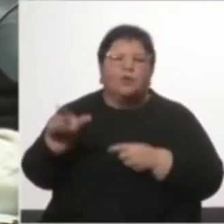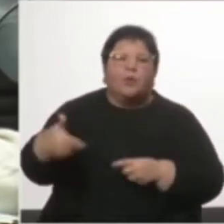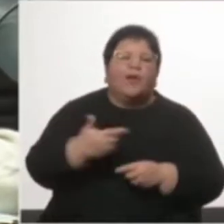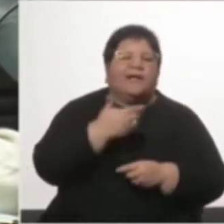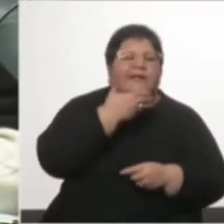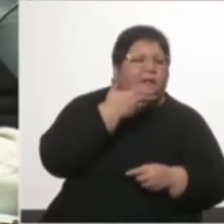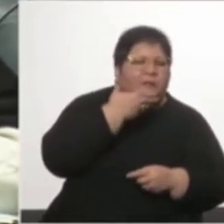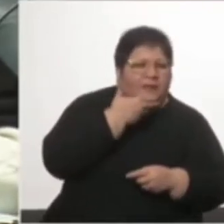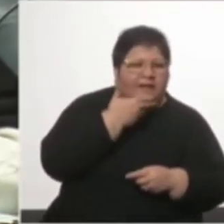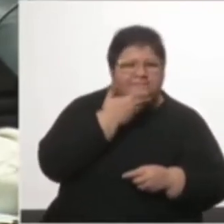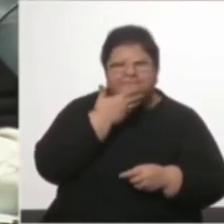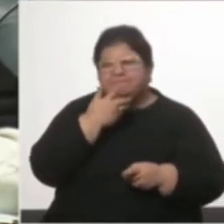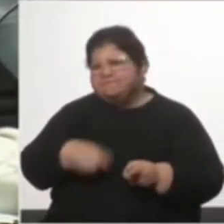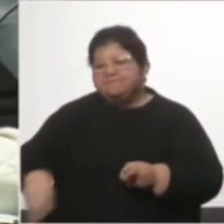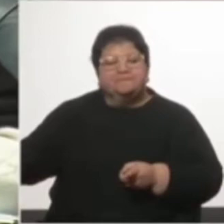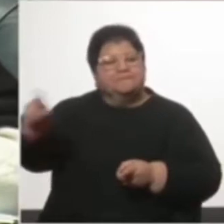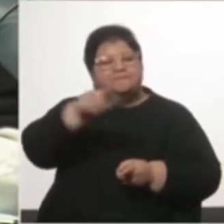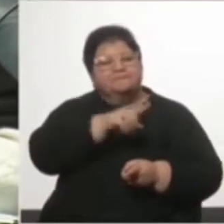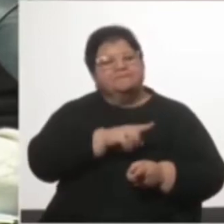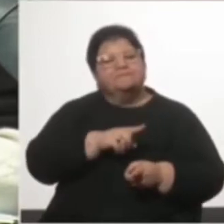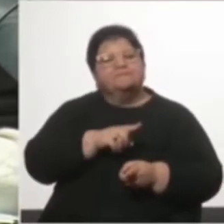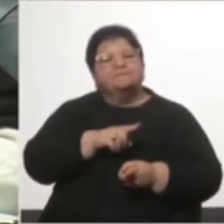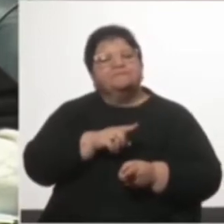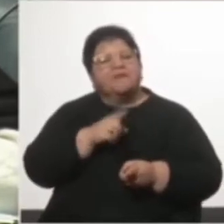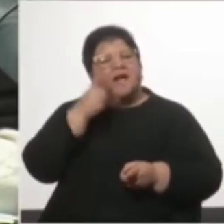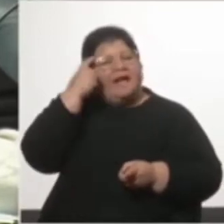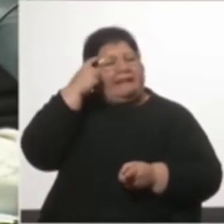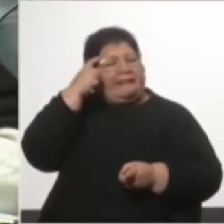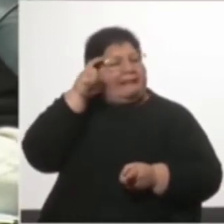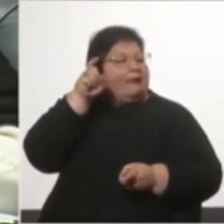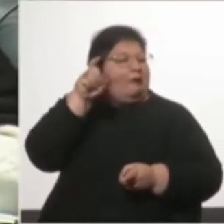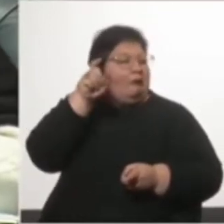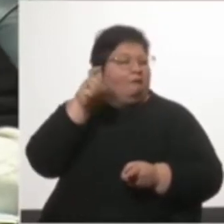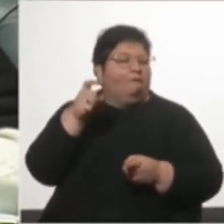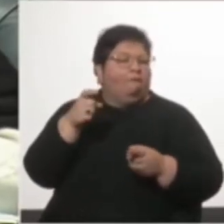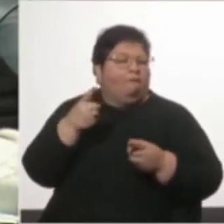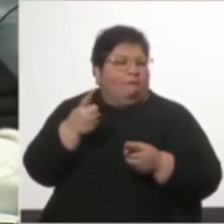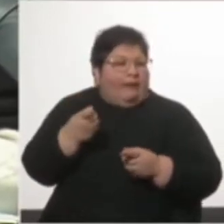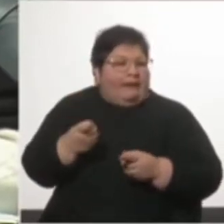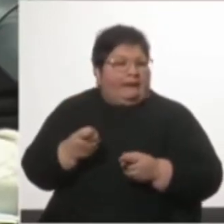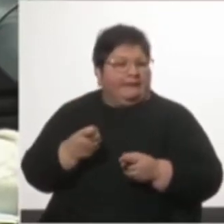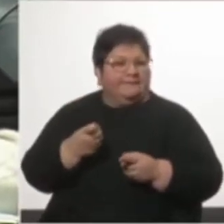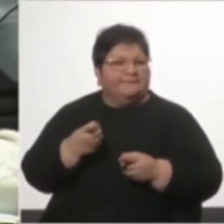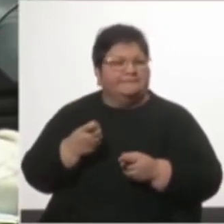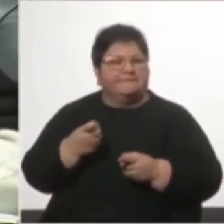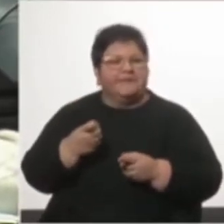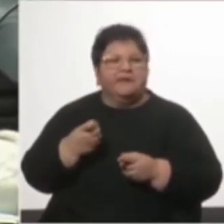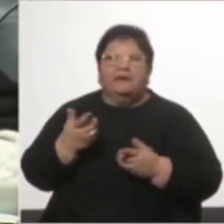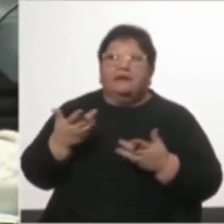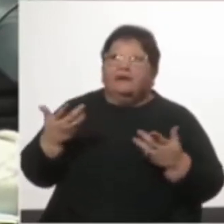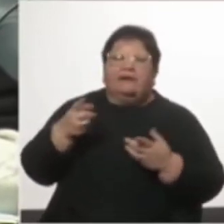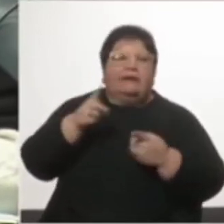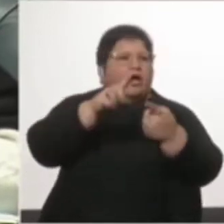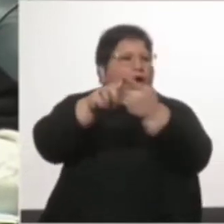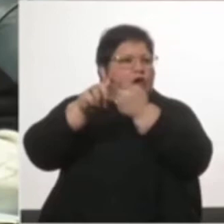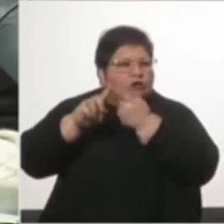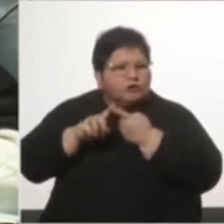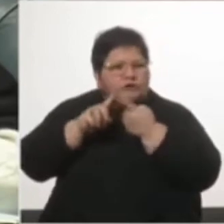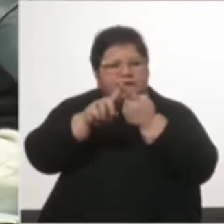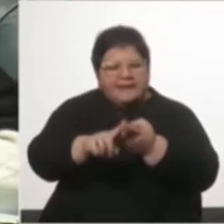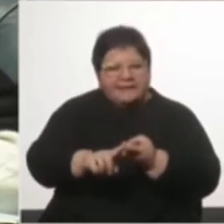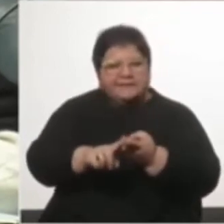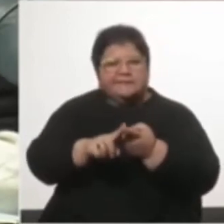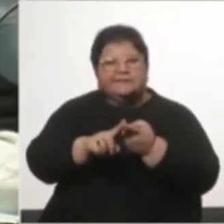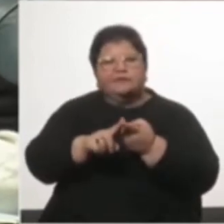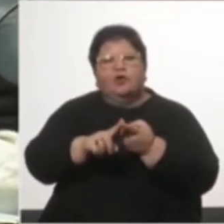de vista tenía un fuerte sesgo ideológico. Y la búsqueda de los consensos, a que apelaba el